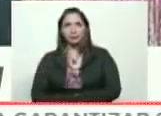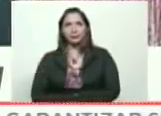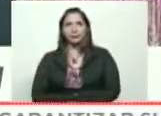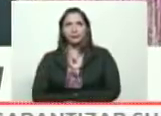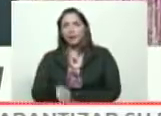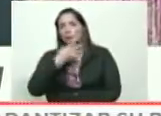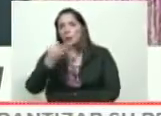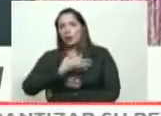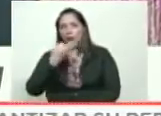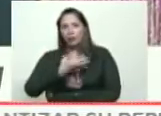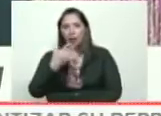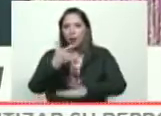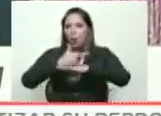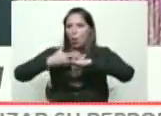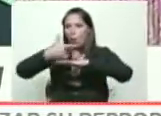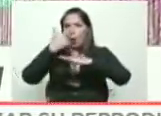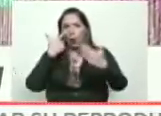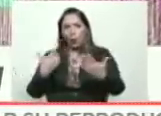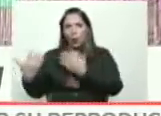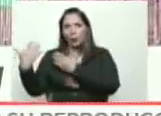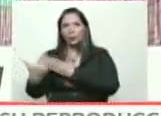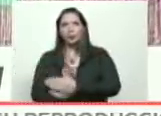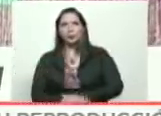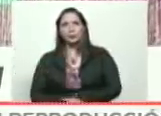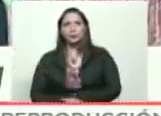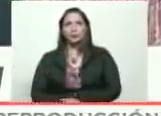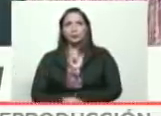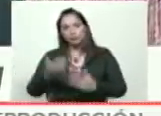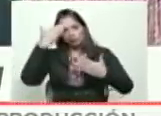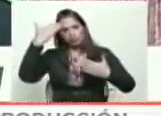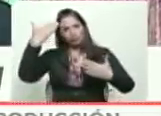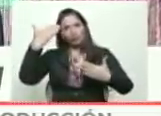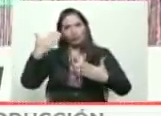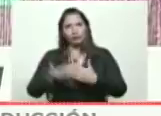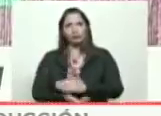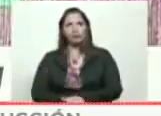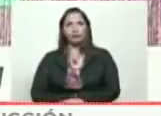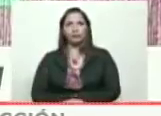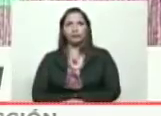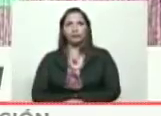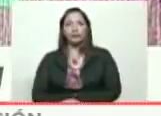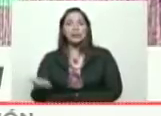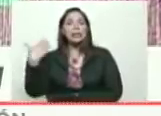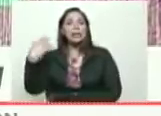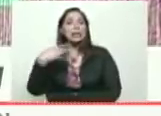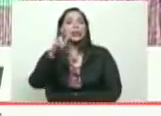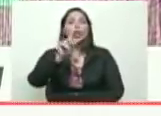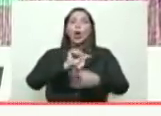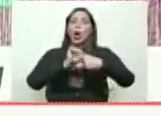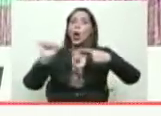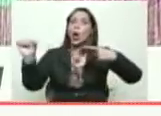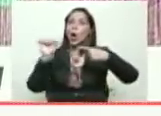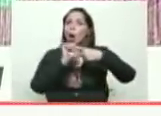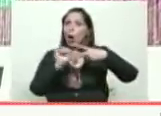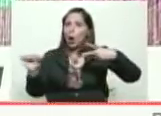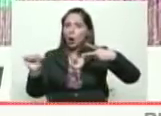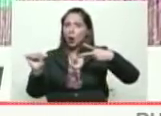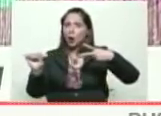Buenas tardes, gobernador. ¿Cómo estás, Lisandro? Un abrazo. Bien, gracias. Saludos, un abrazo. Gobernador, hace dos semanas se asomó la posibilidad